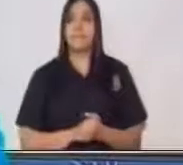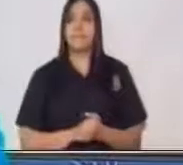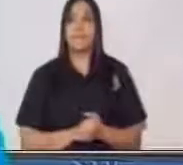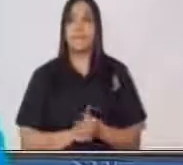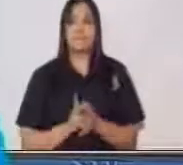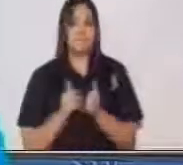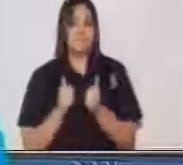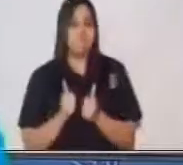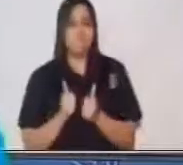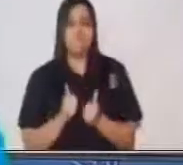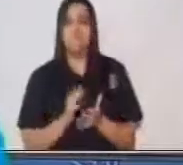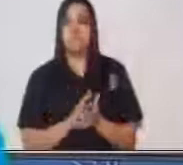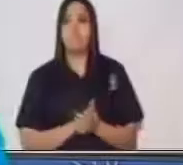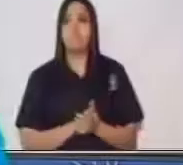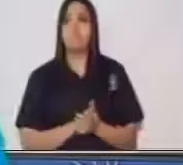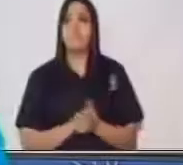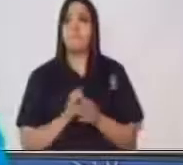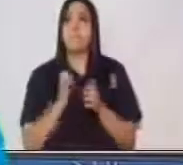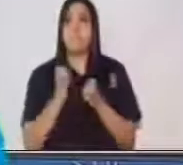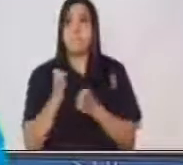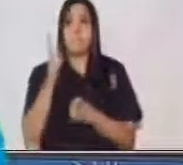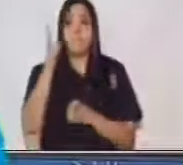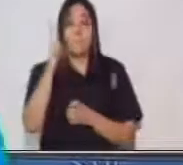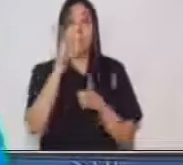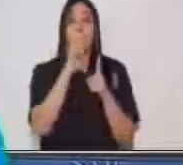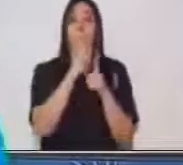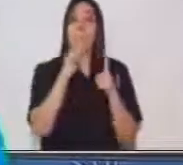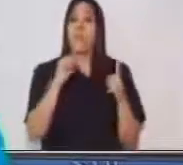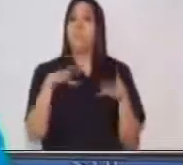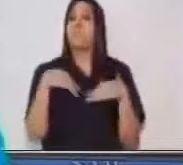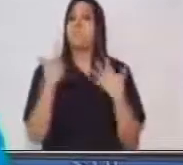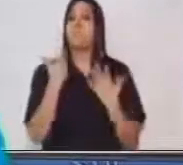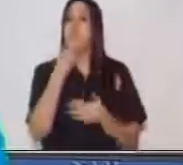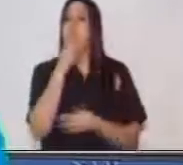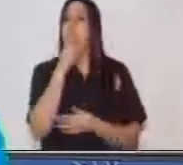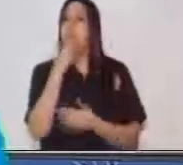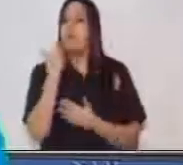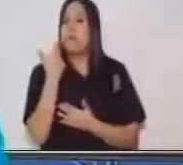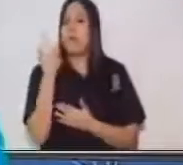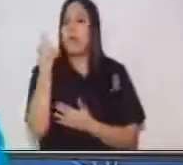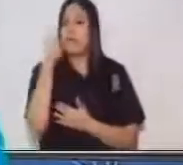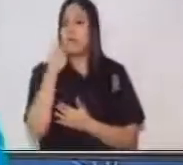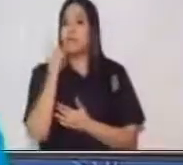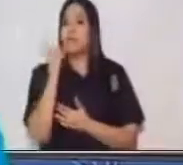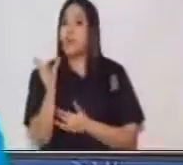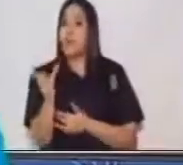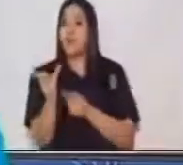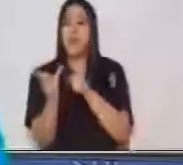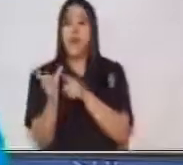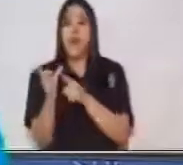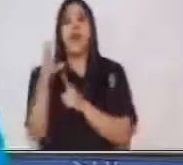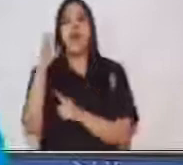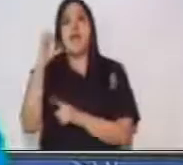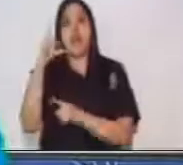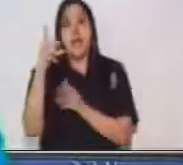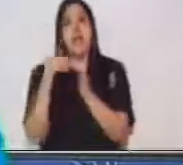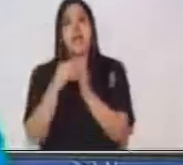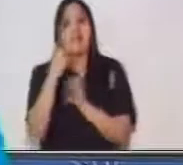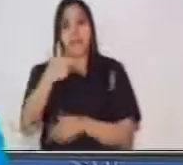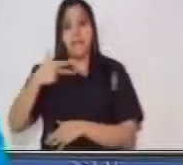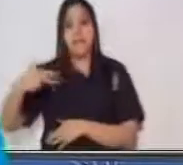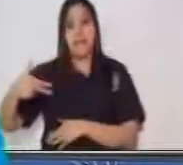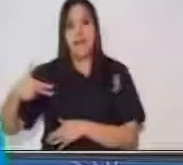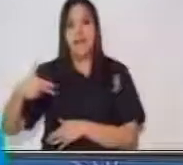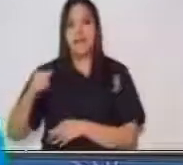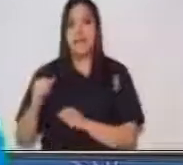Muy bien. Entonces en esta oración el sujeto es el quetzal y el predicado es el ave, que es el